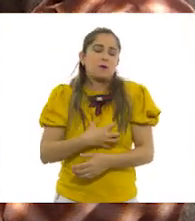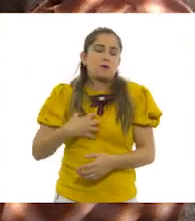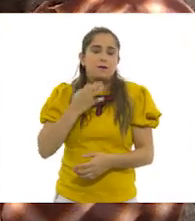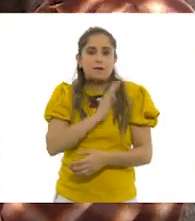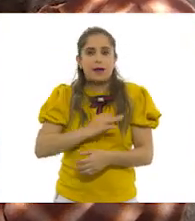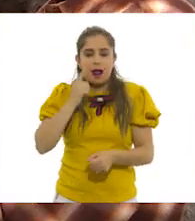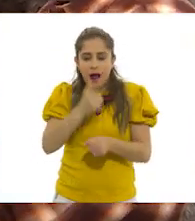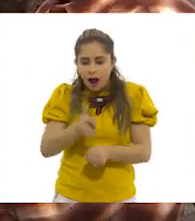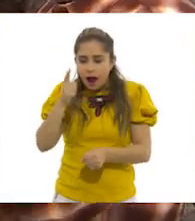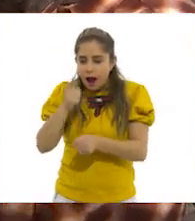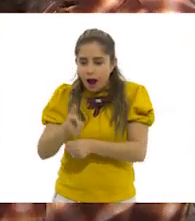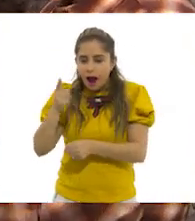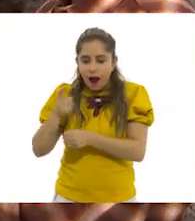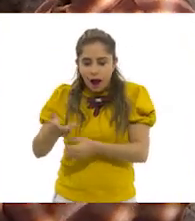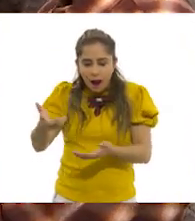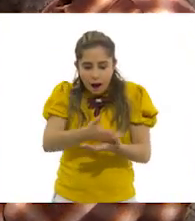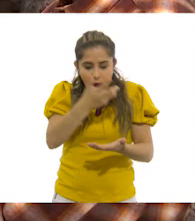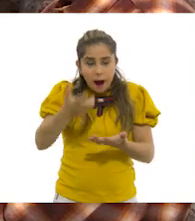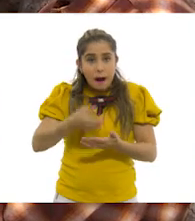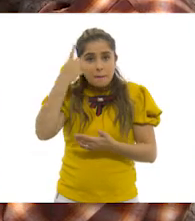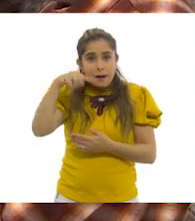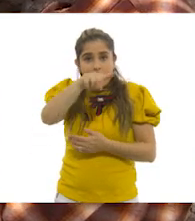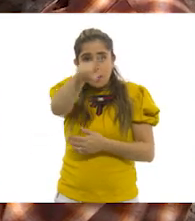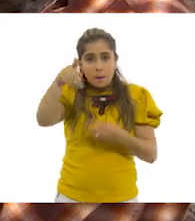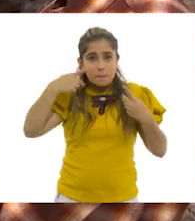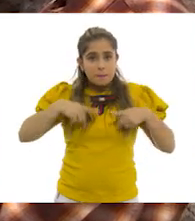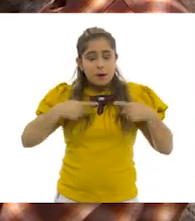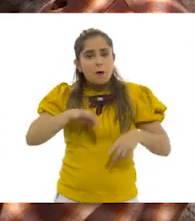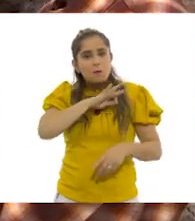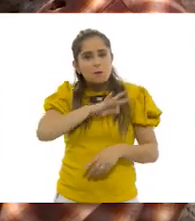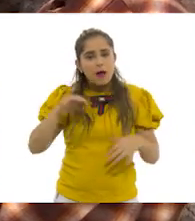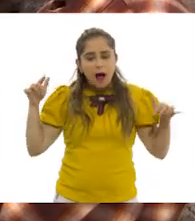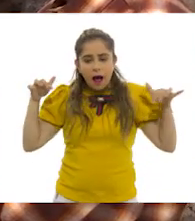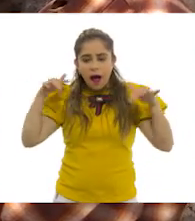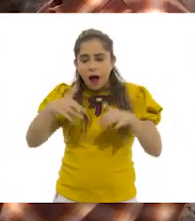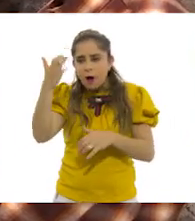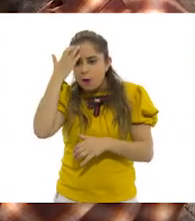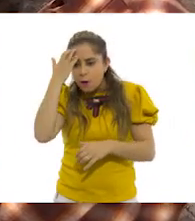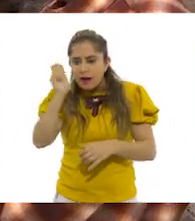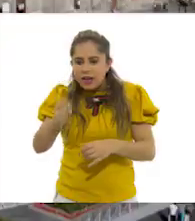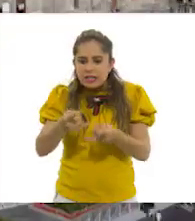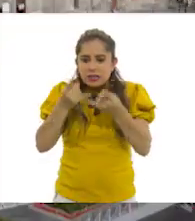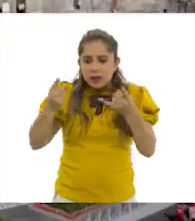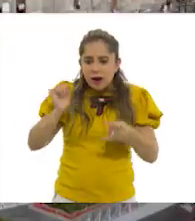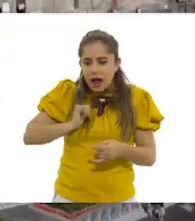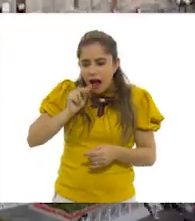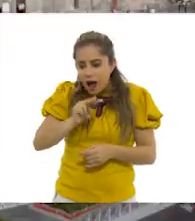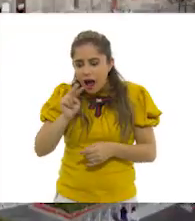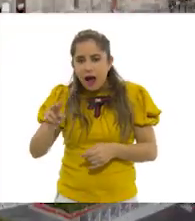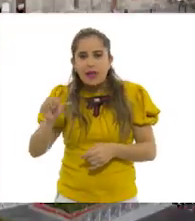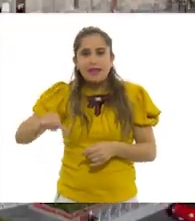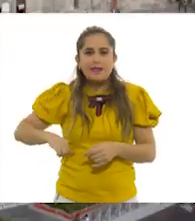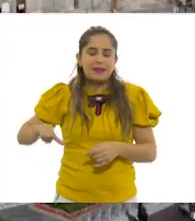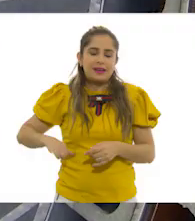podamos darle algo a la gente, ¿no? Sí. Que pueda pues conocer su pasado.